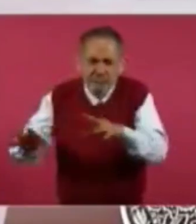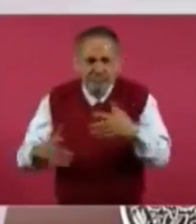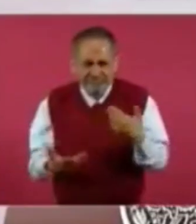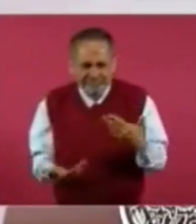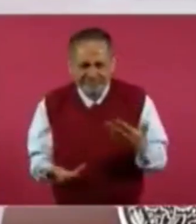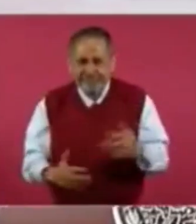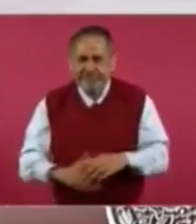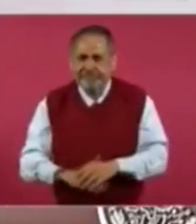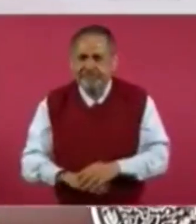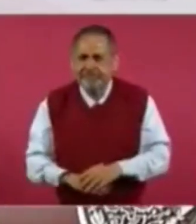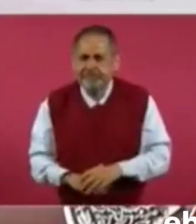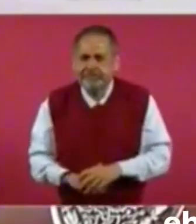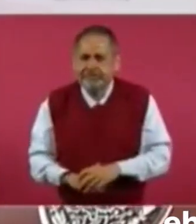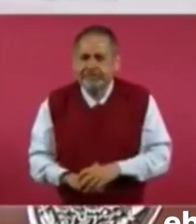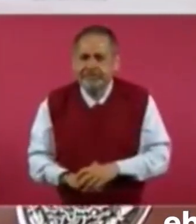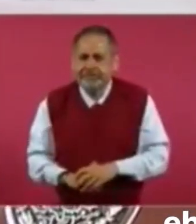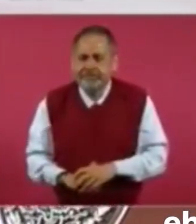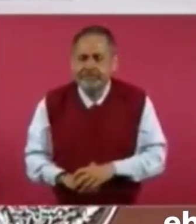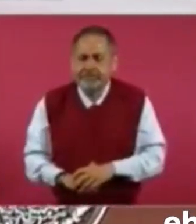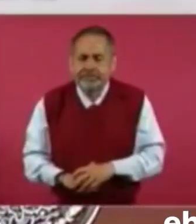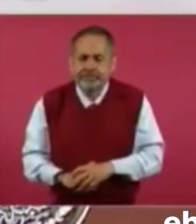porque